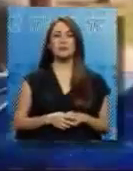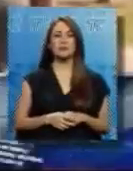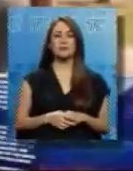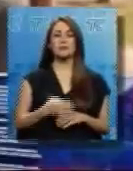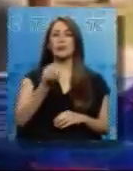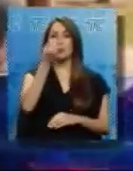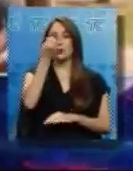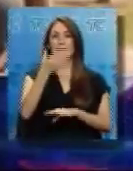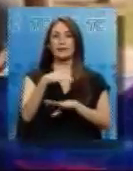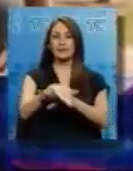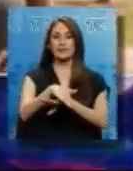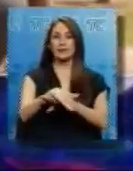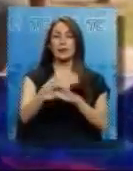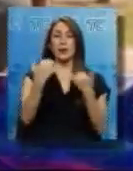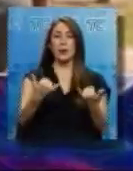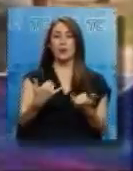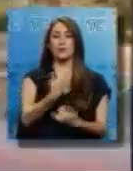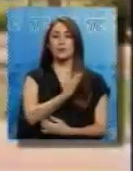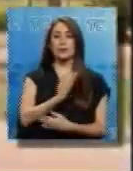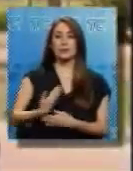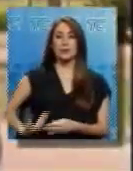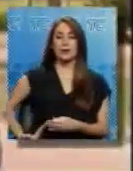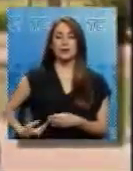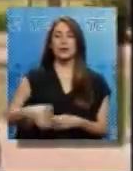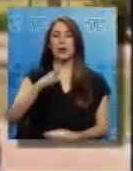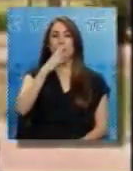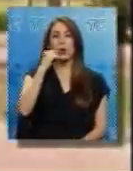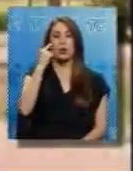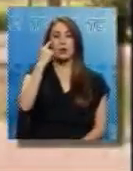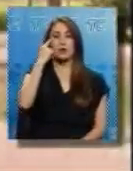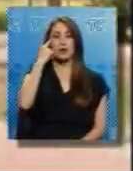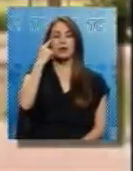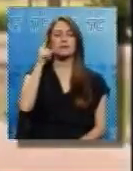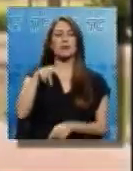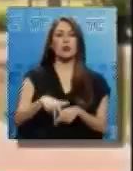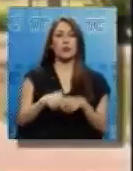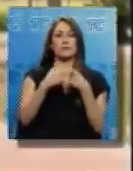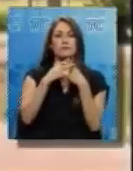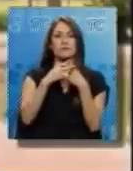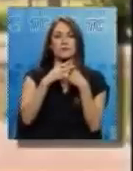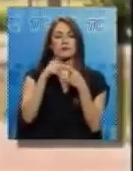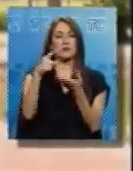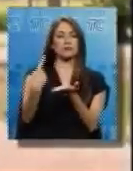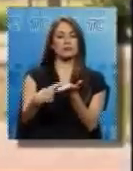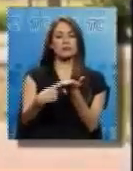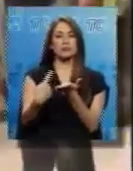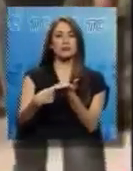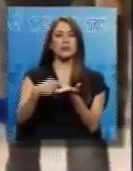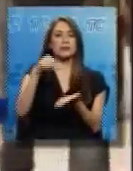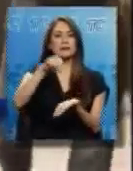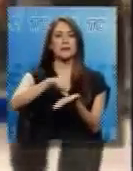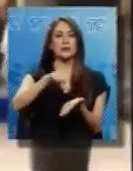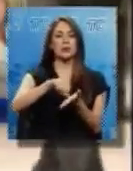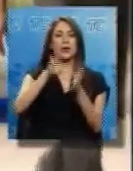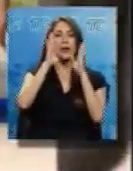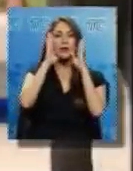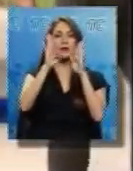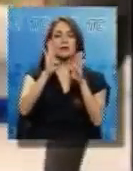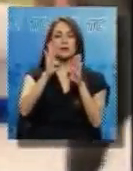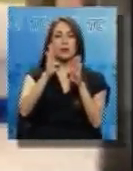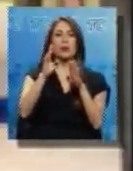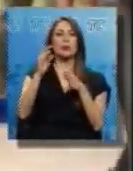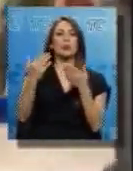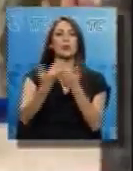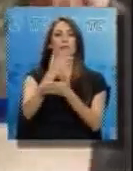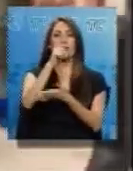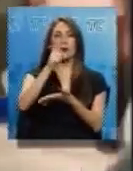Gracias, buenas tardes. Hoy el presidente de la República, Rafael Correa, inició su gabinete itinerante en el Centro de Atención Ciudadana de Nueva